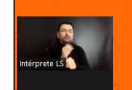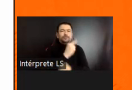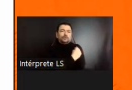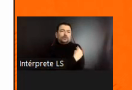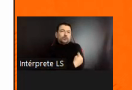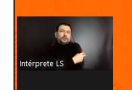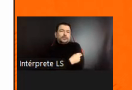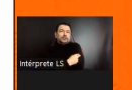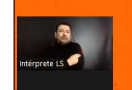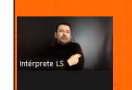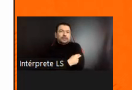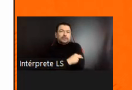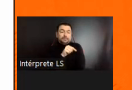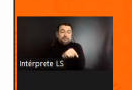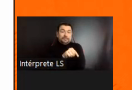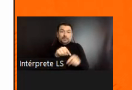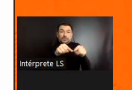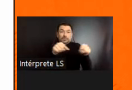general todo un sistema